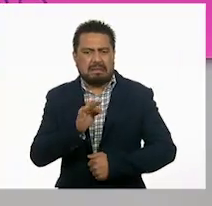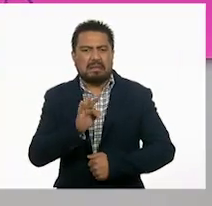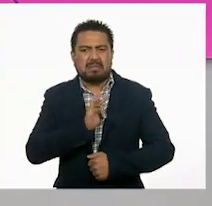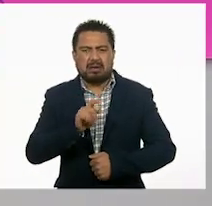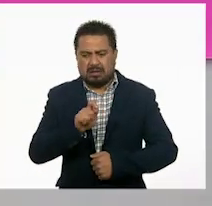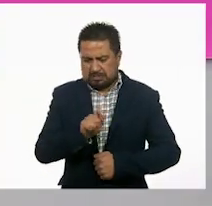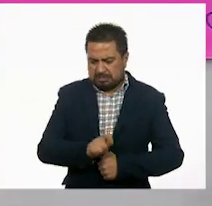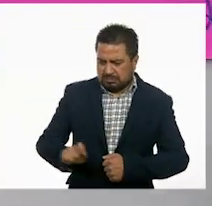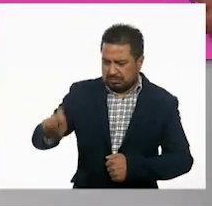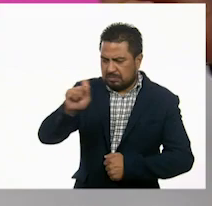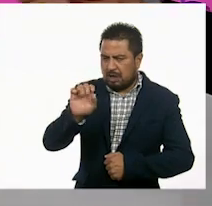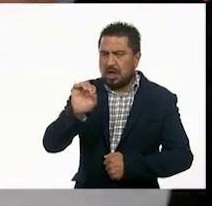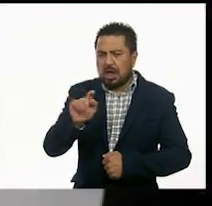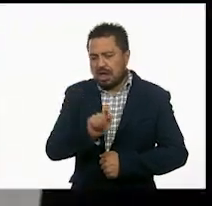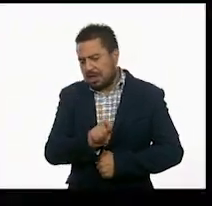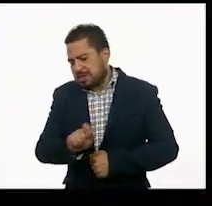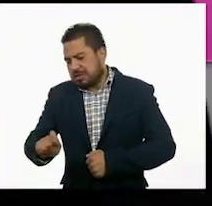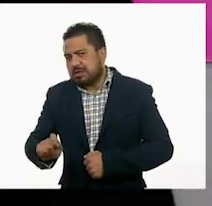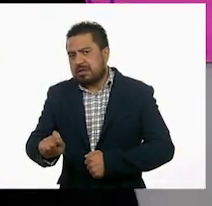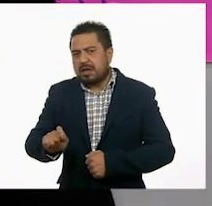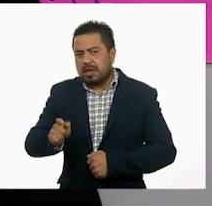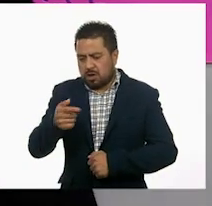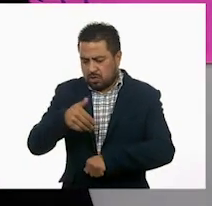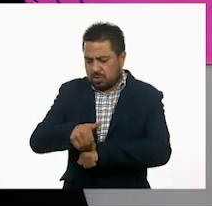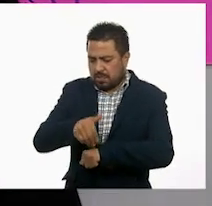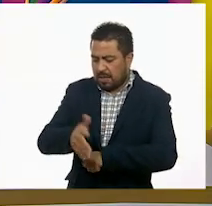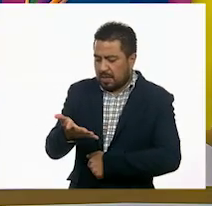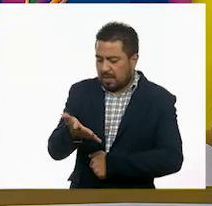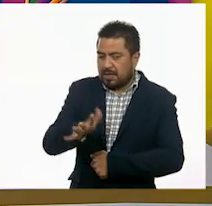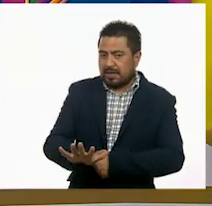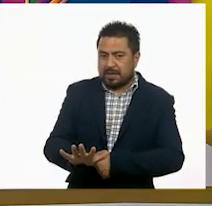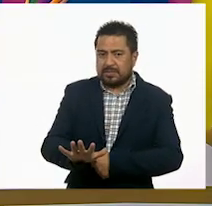en un circulito. Claro. El número 10.